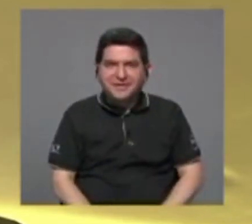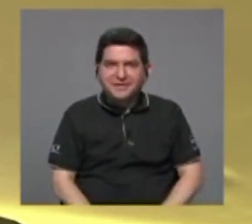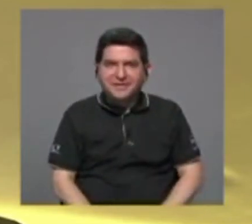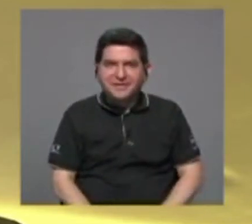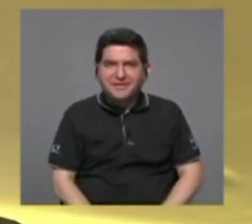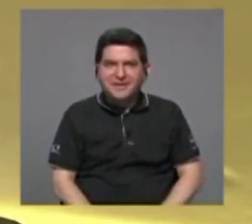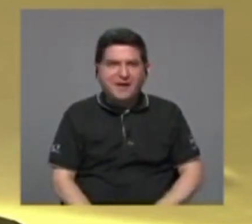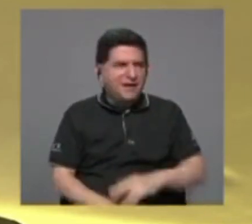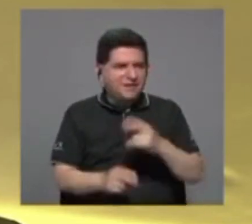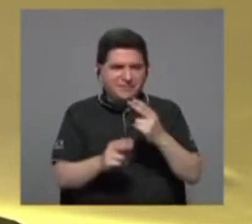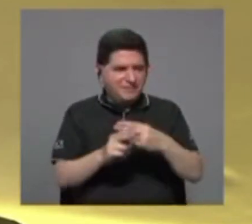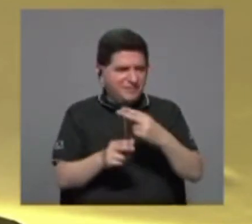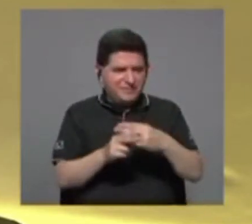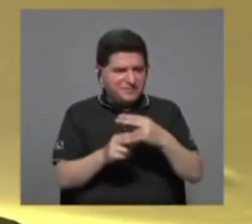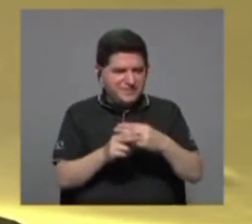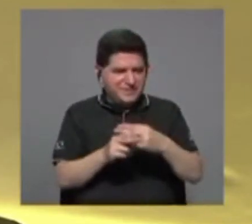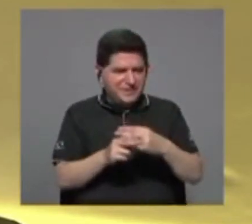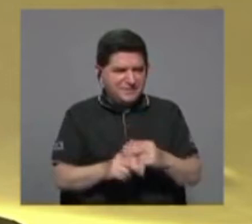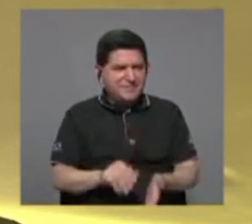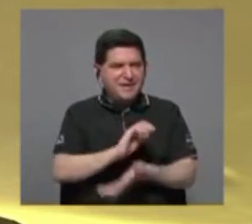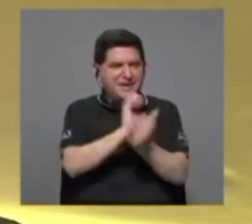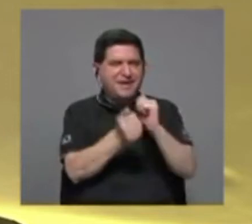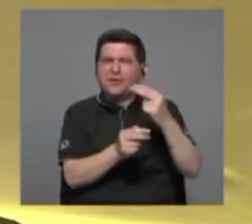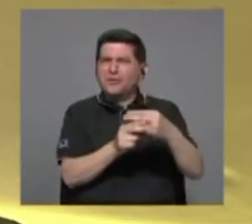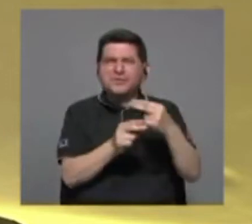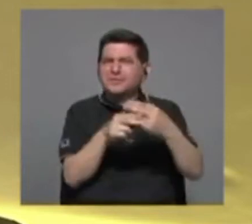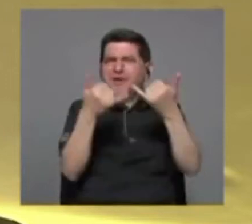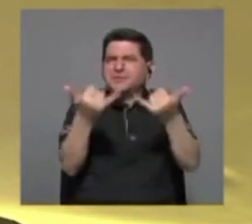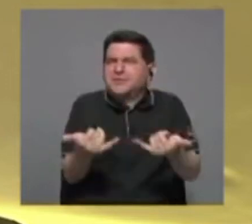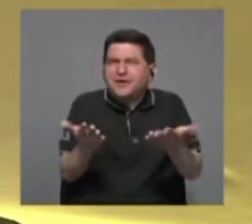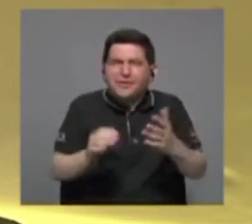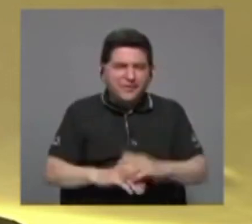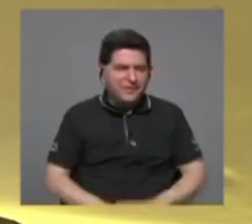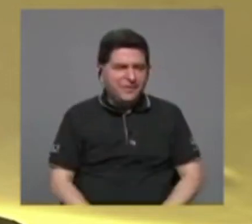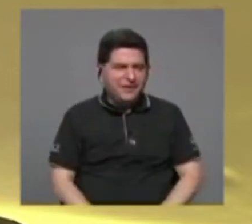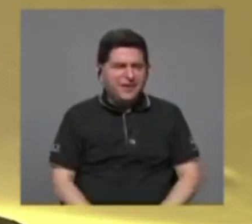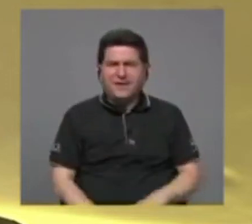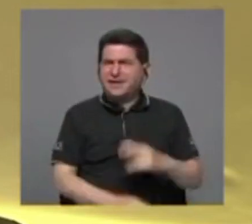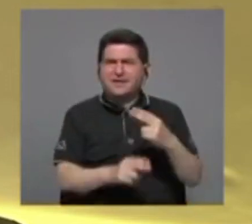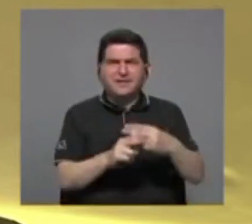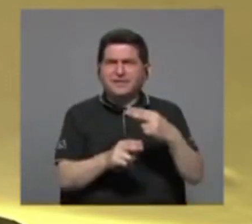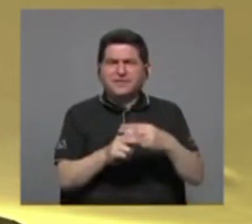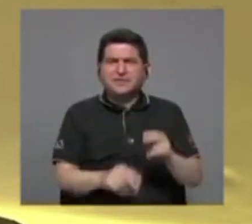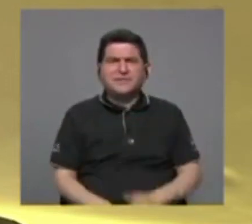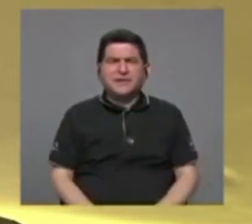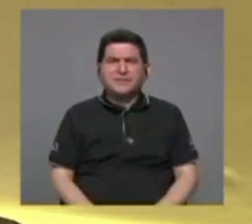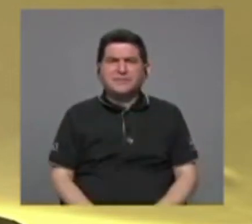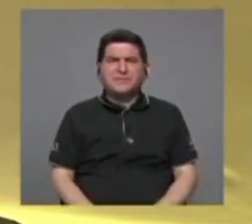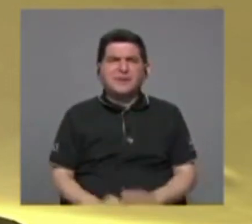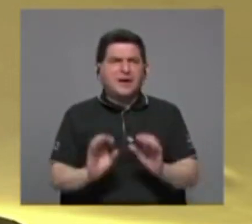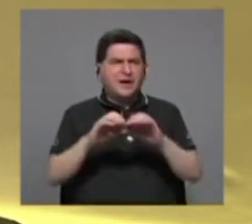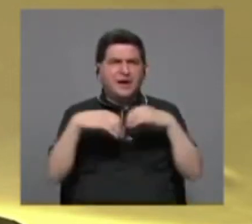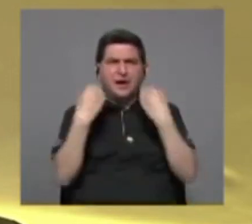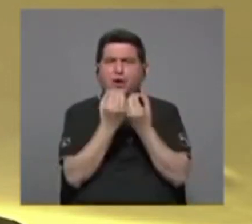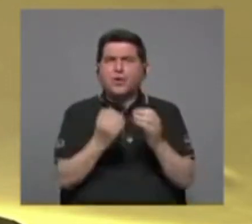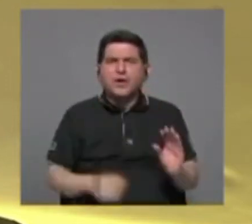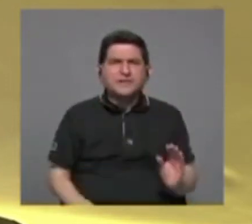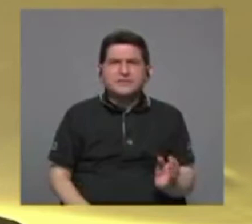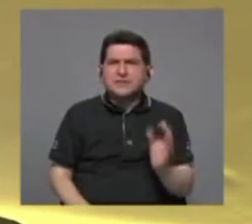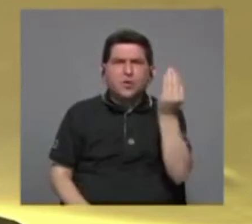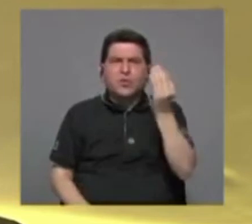ya no se llama, esto de los cambios de nombre, ahora no se llama orquesta juvenil